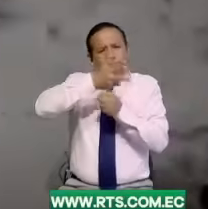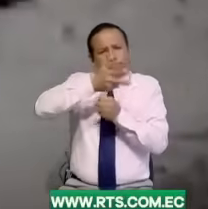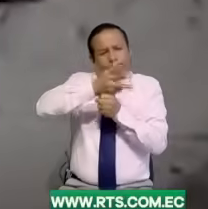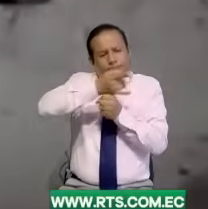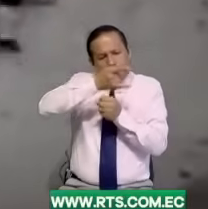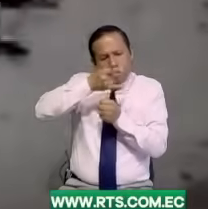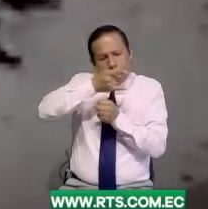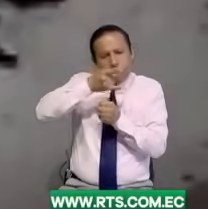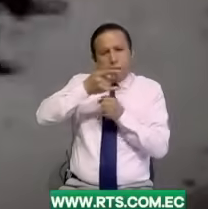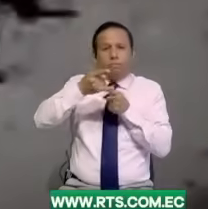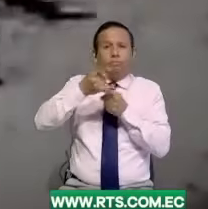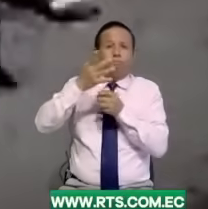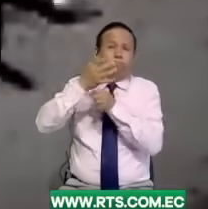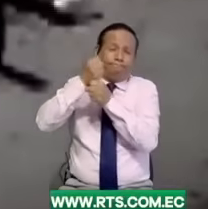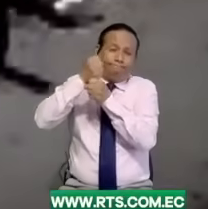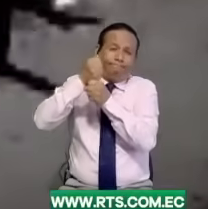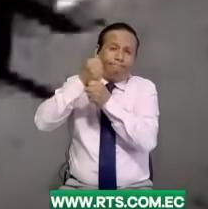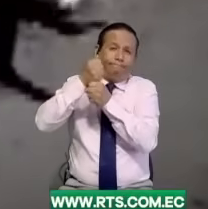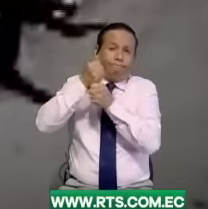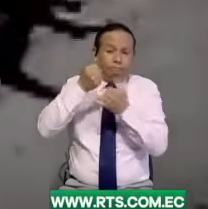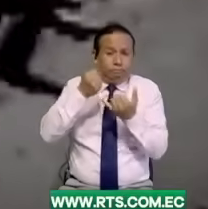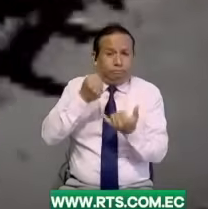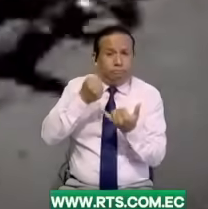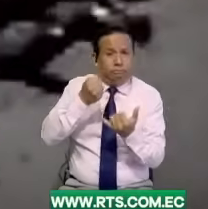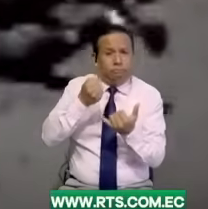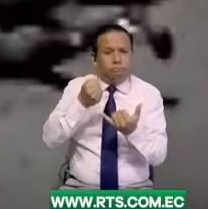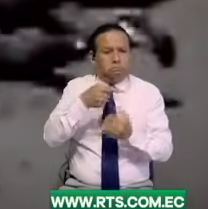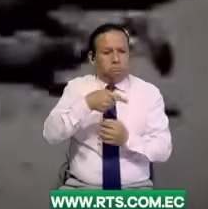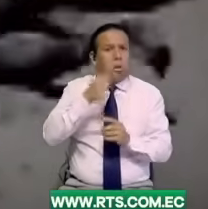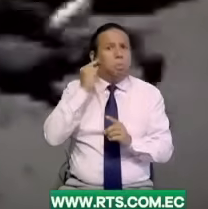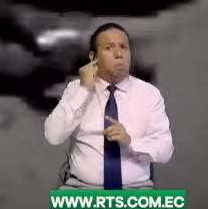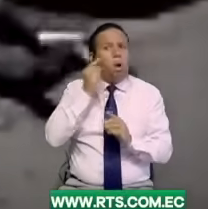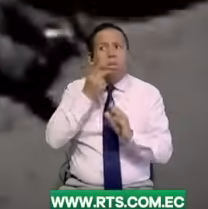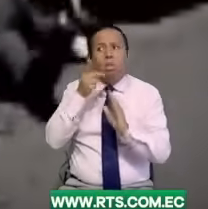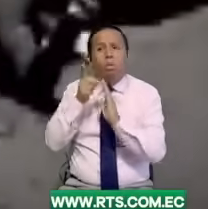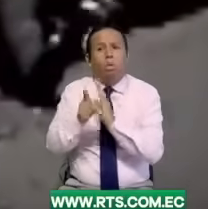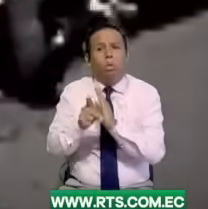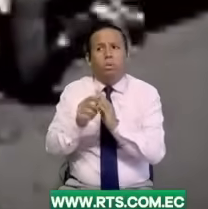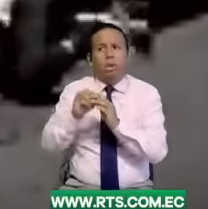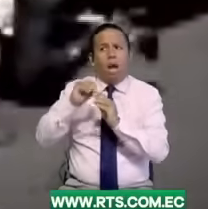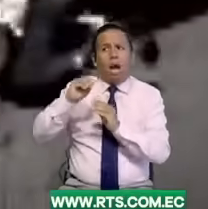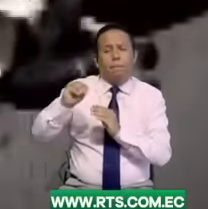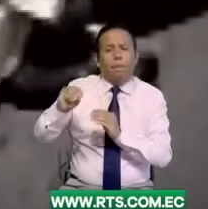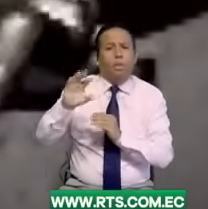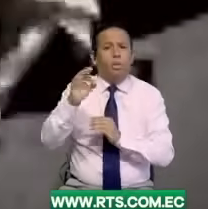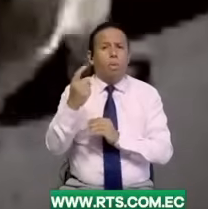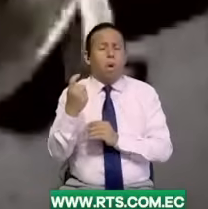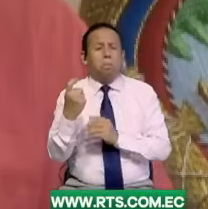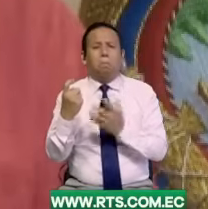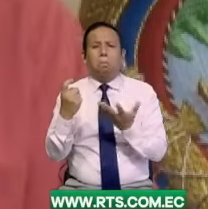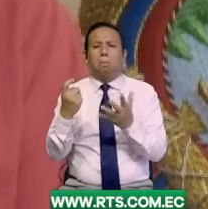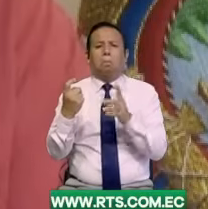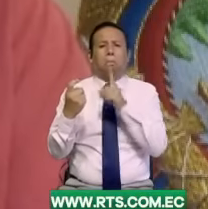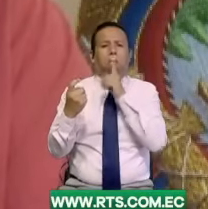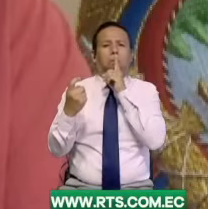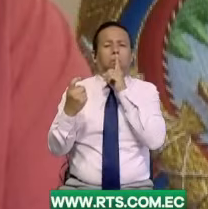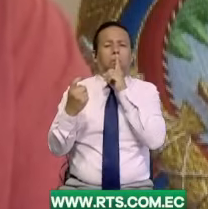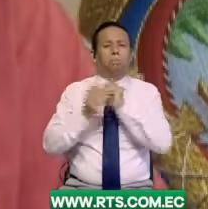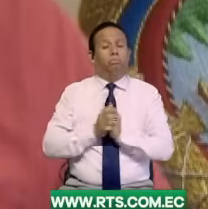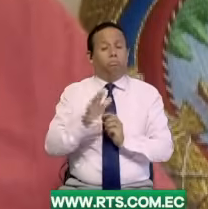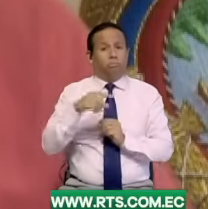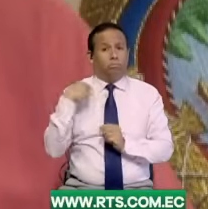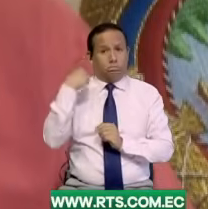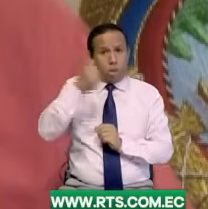de seguridad, puesto que hasta el momento no existe denuncia alguna ni reporte al EQ911 sobre la emergencia. El día de mañana mantendremos